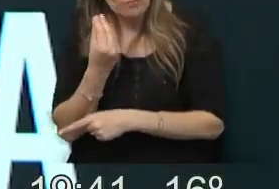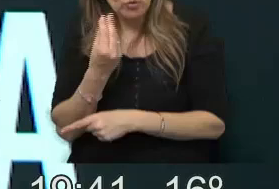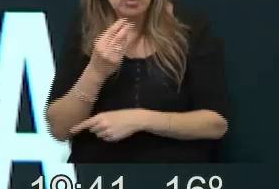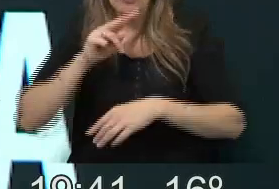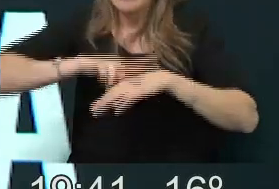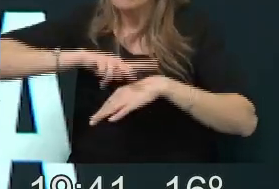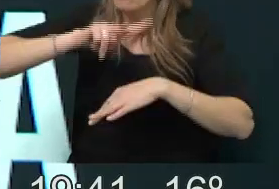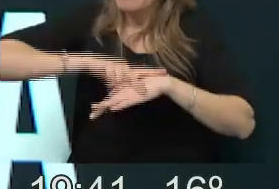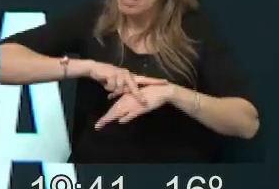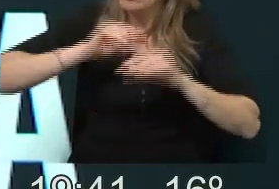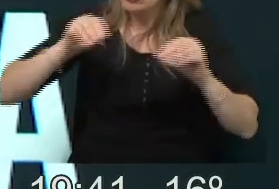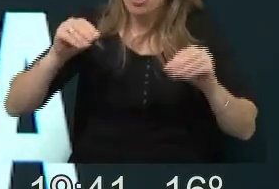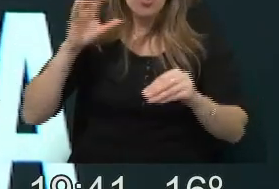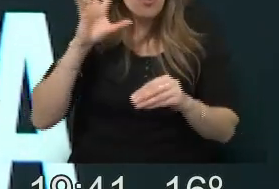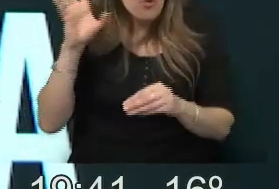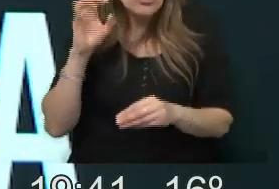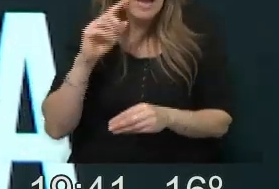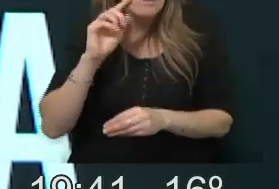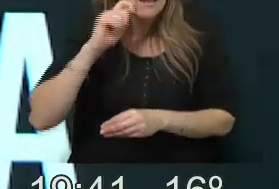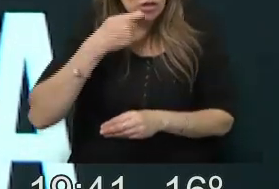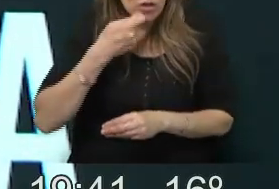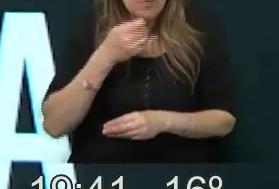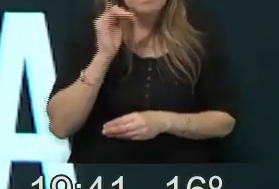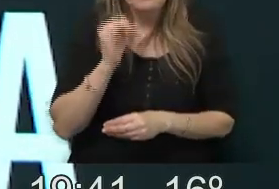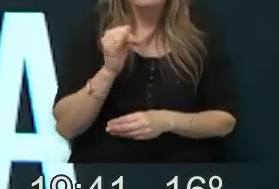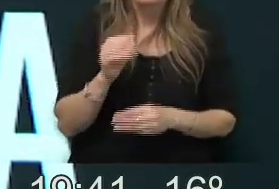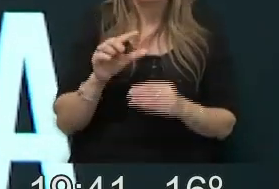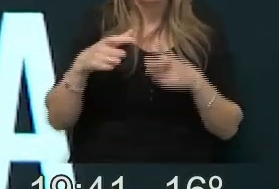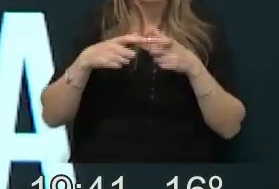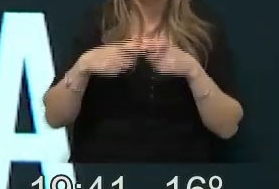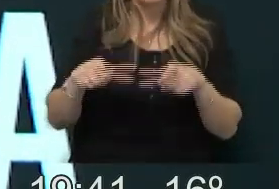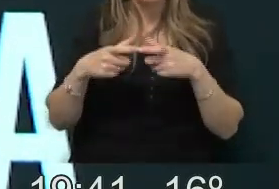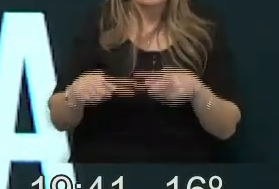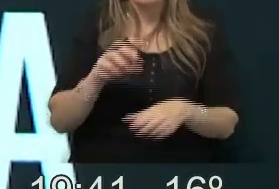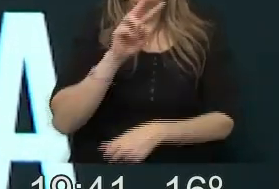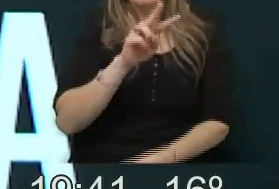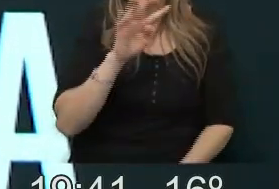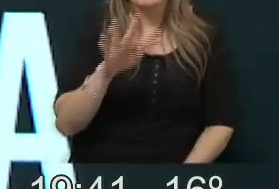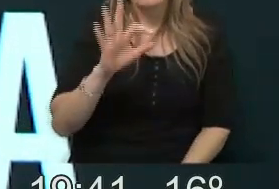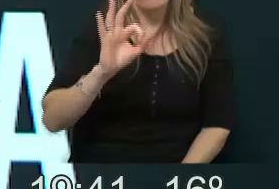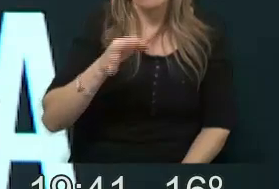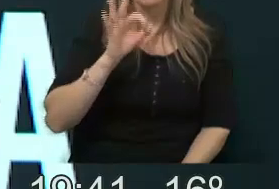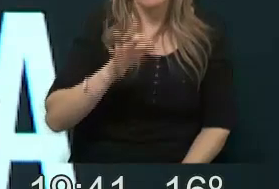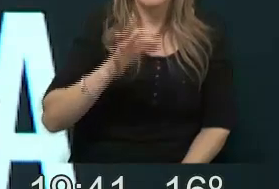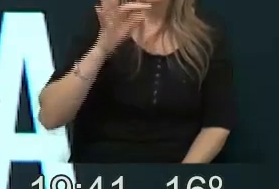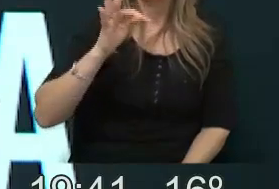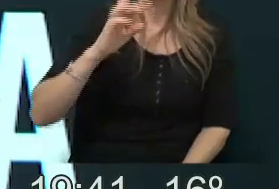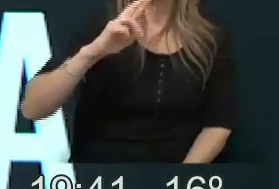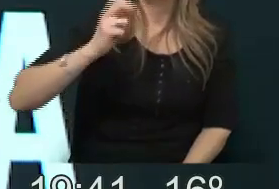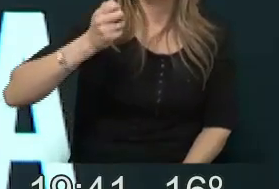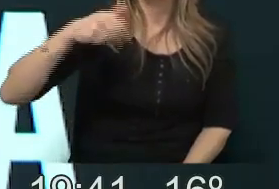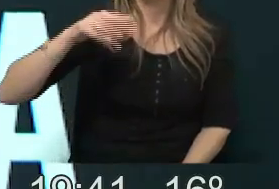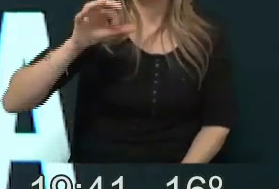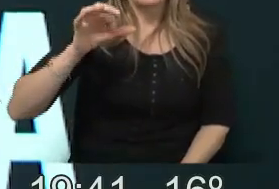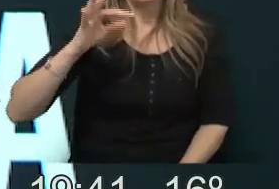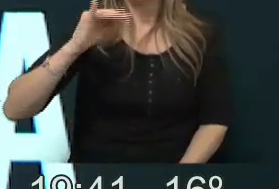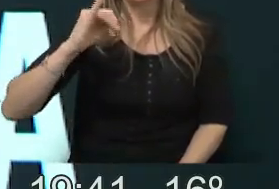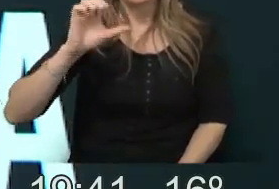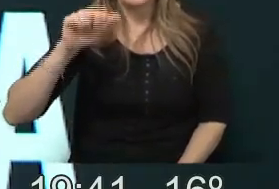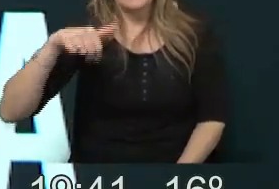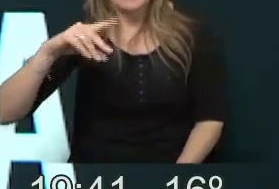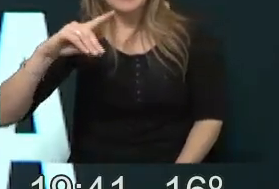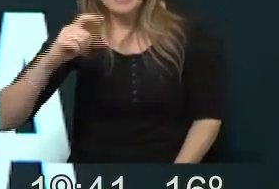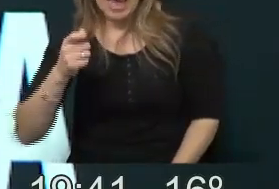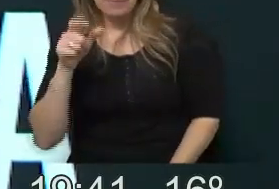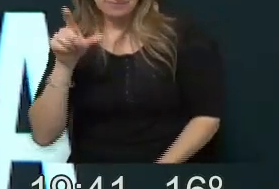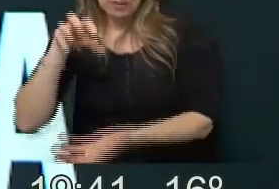recomiendo escucharlo. Y presenta este disco el 24 de octubre en La Trastienda, así que también es para celebrar y acompañarla.